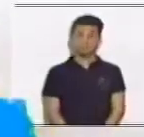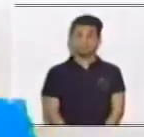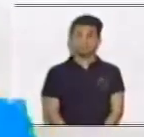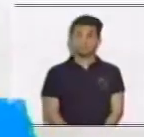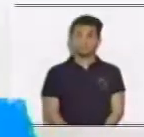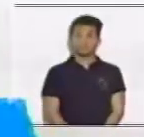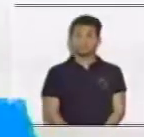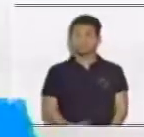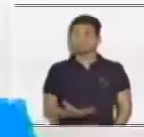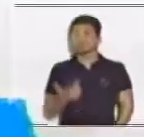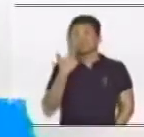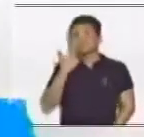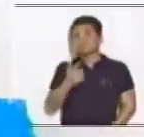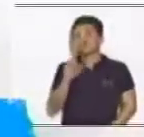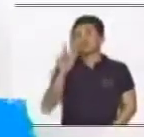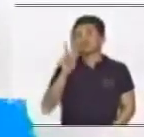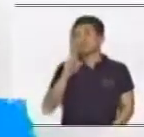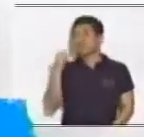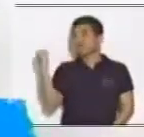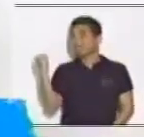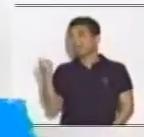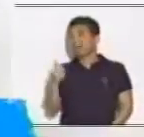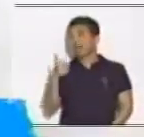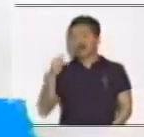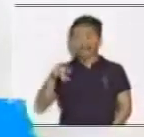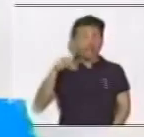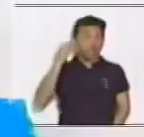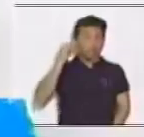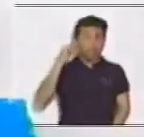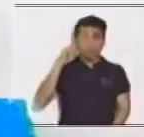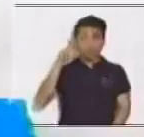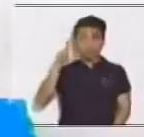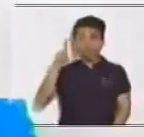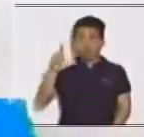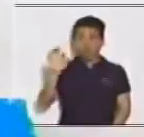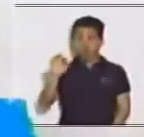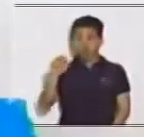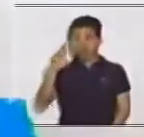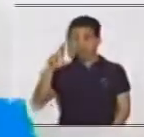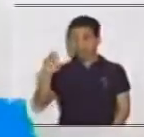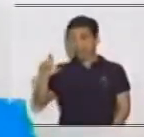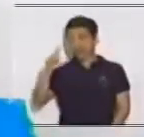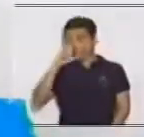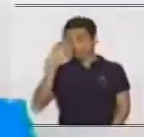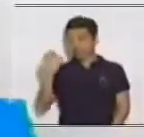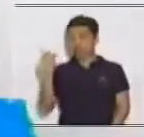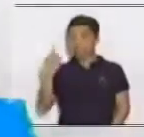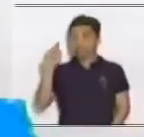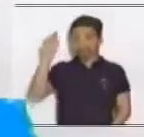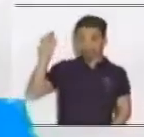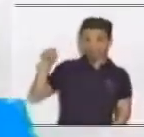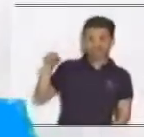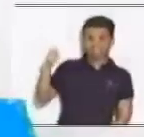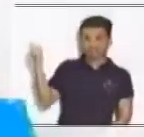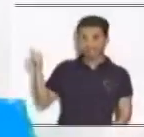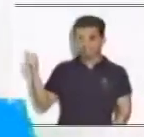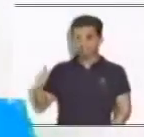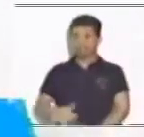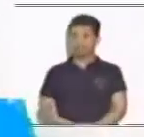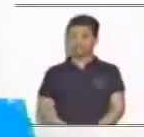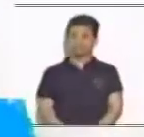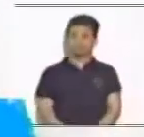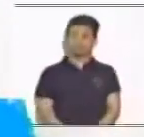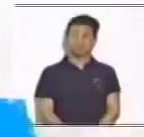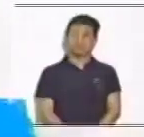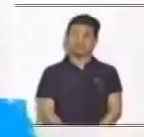¿Dónde está mi ángulo recto? ¿Aquí, aquí o aquí? Está aquí. ¿Cuál